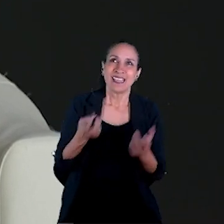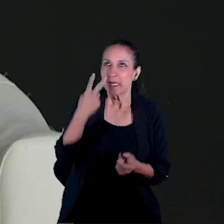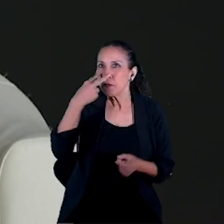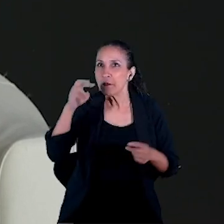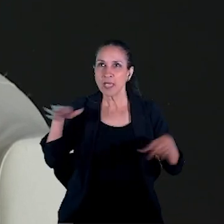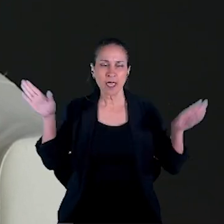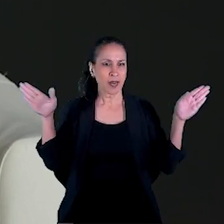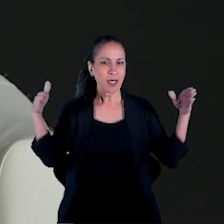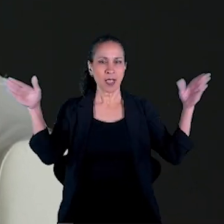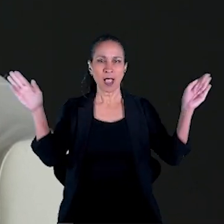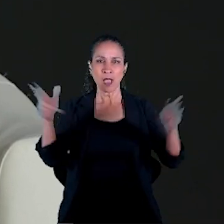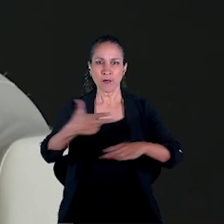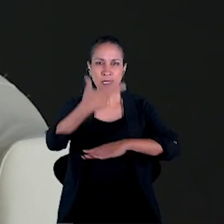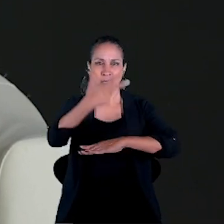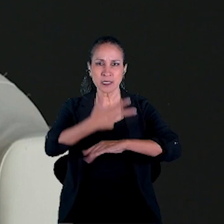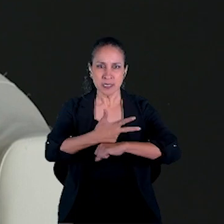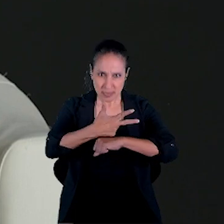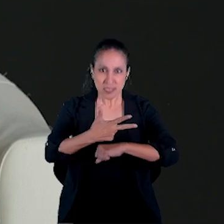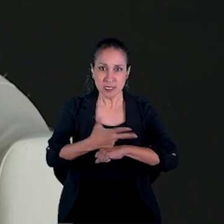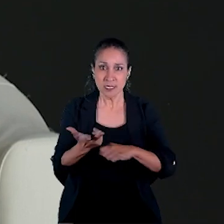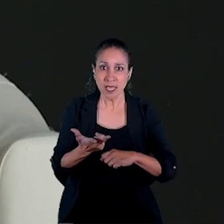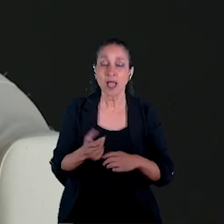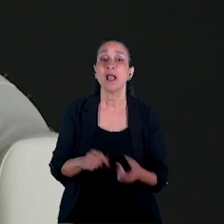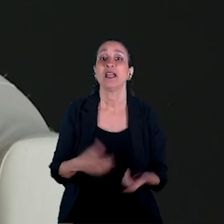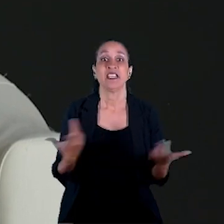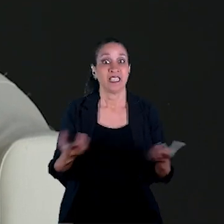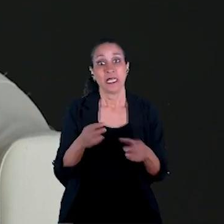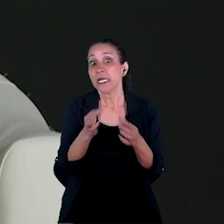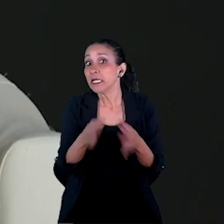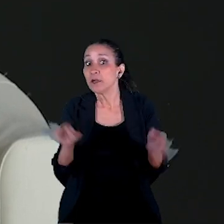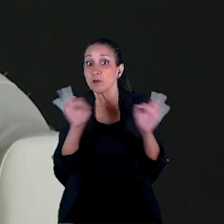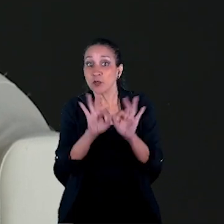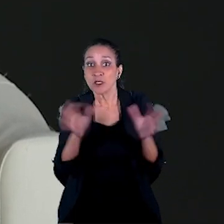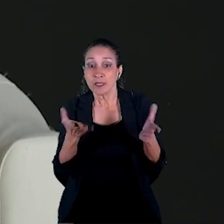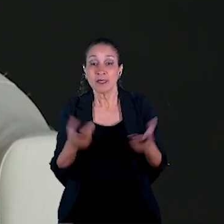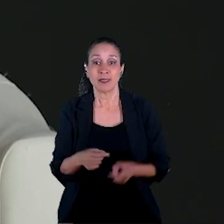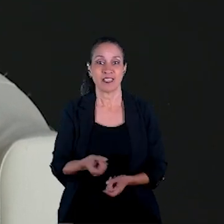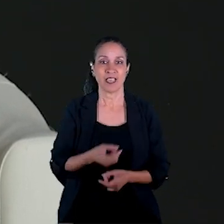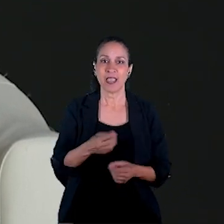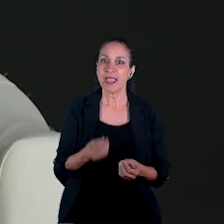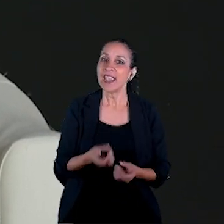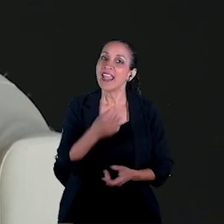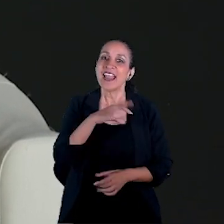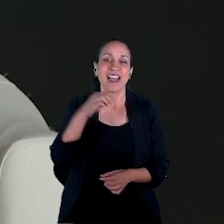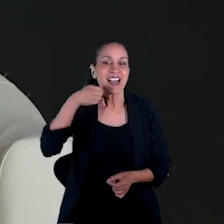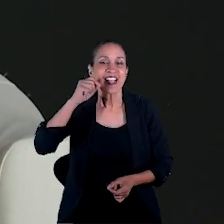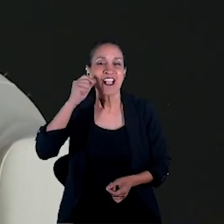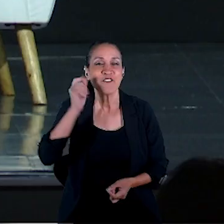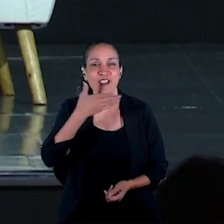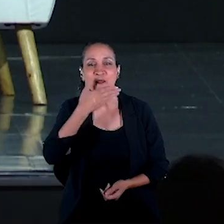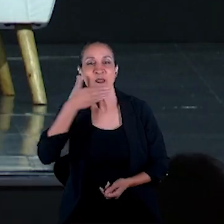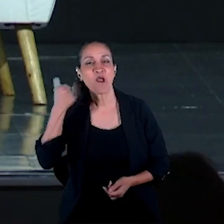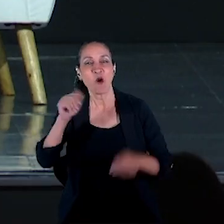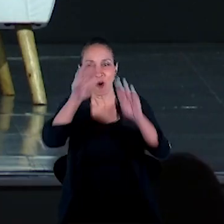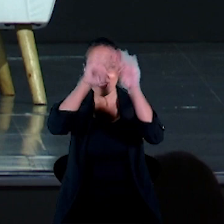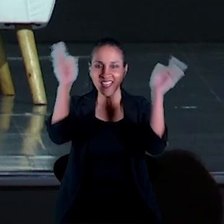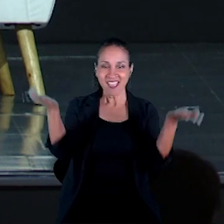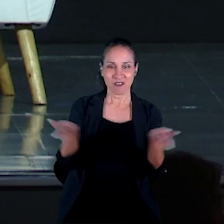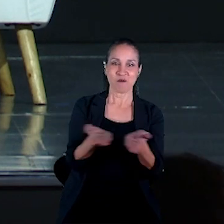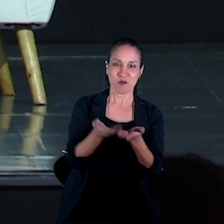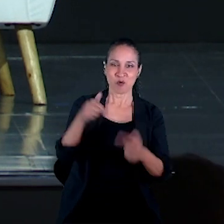complementarias a lo que es su especialidad que es la agricultura del café el mejor café del mundo